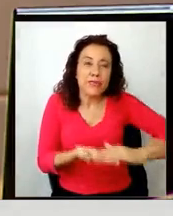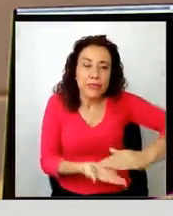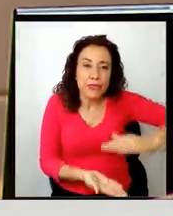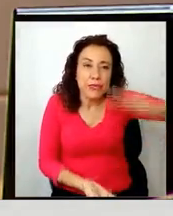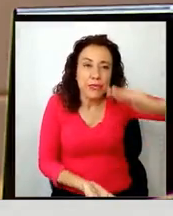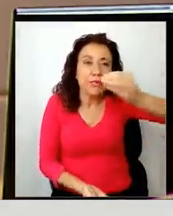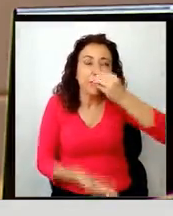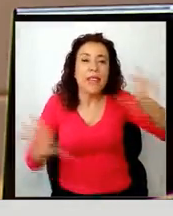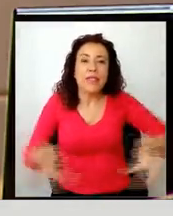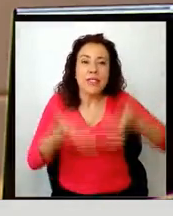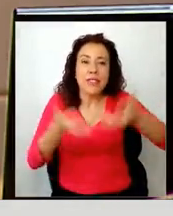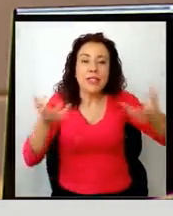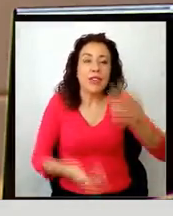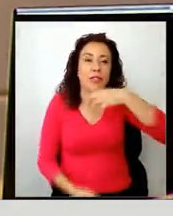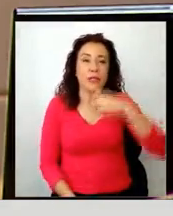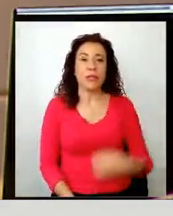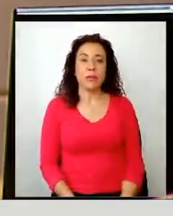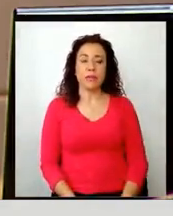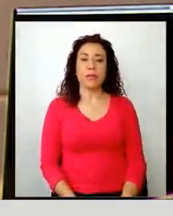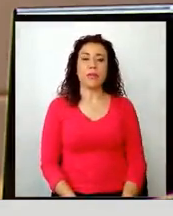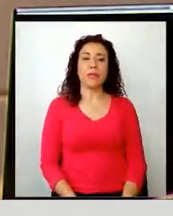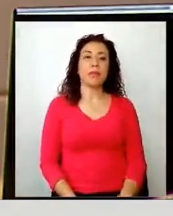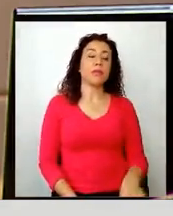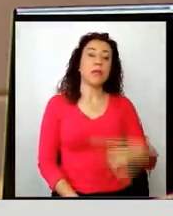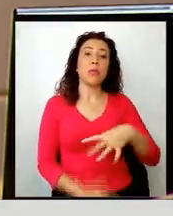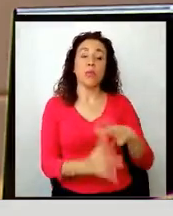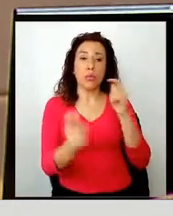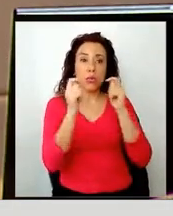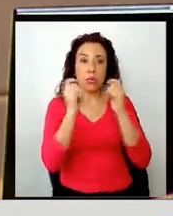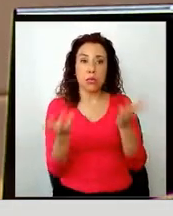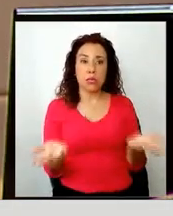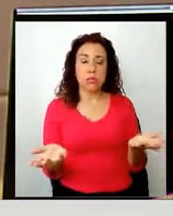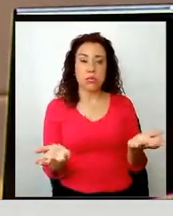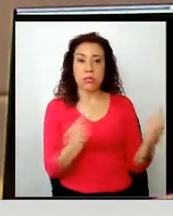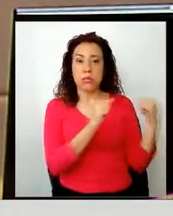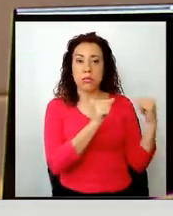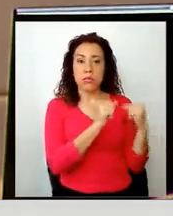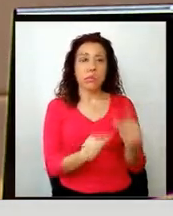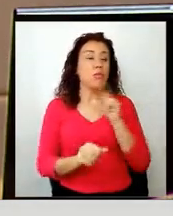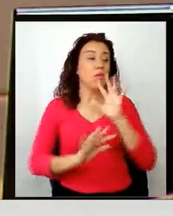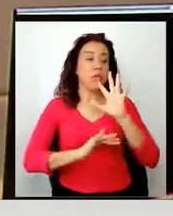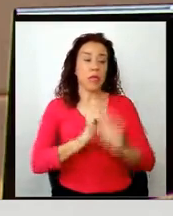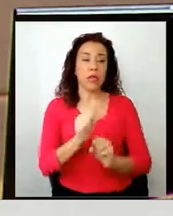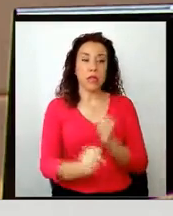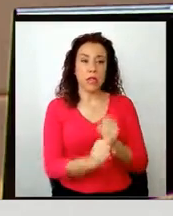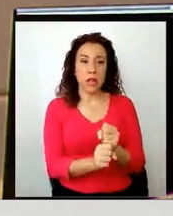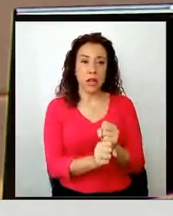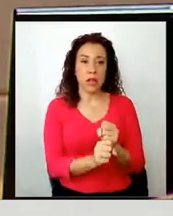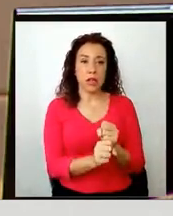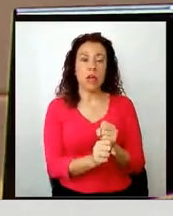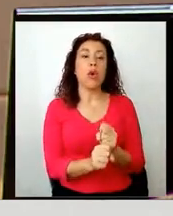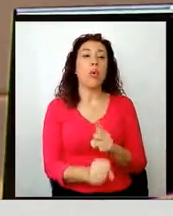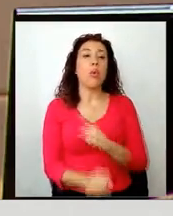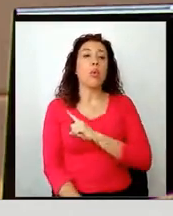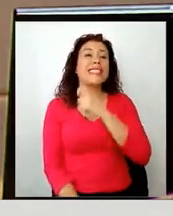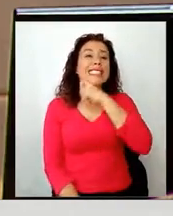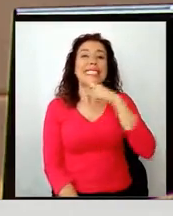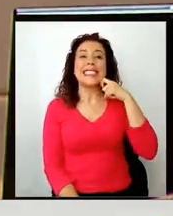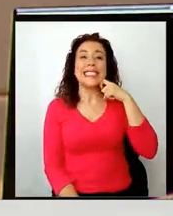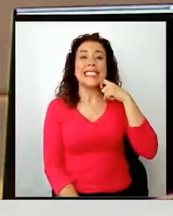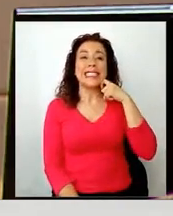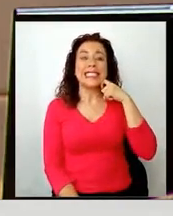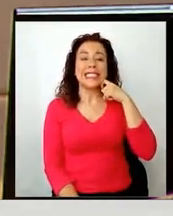y alimentaria que se han visto expuestas durante estos últimos décadas a propósito de la sequía que está